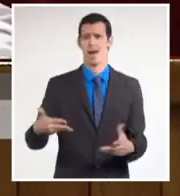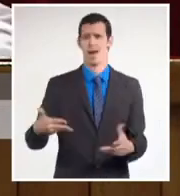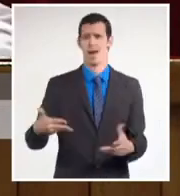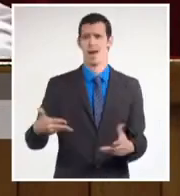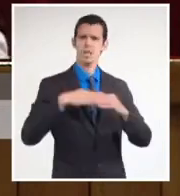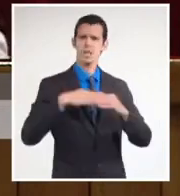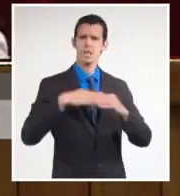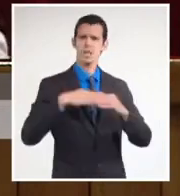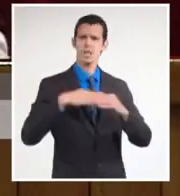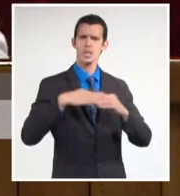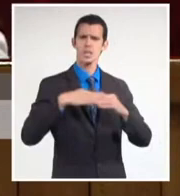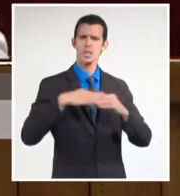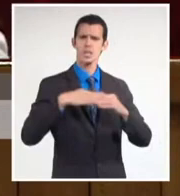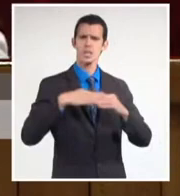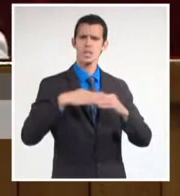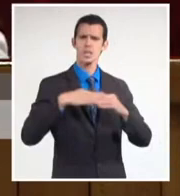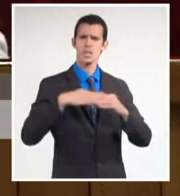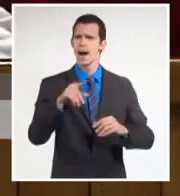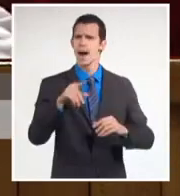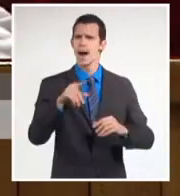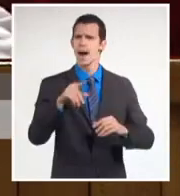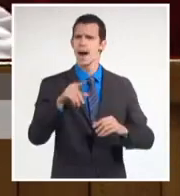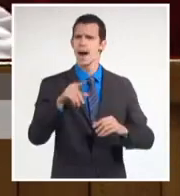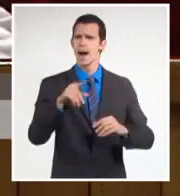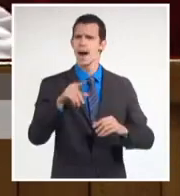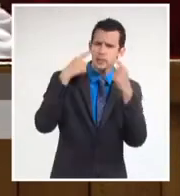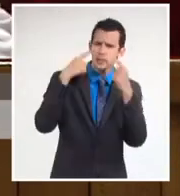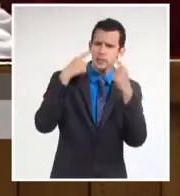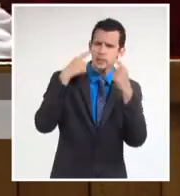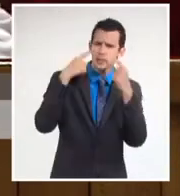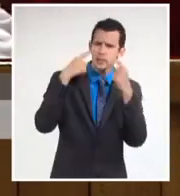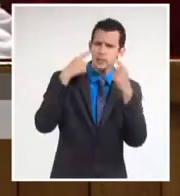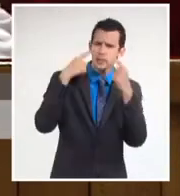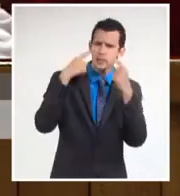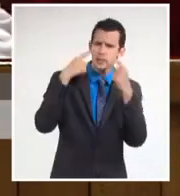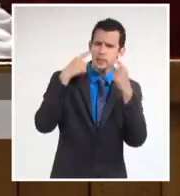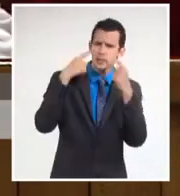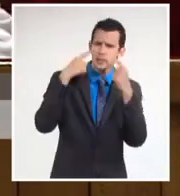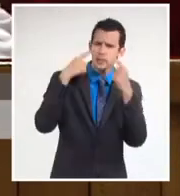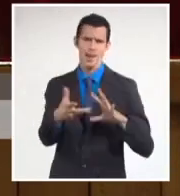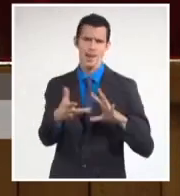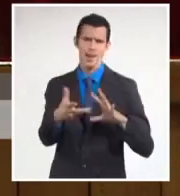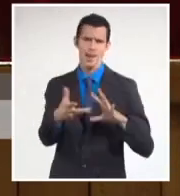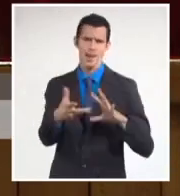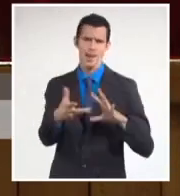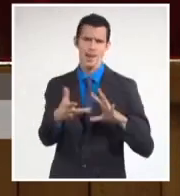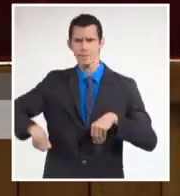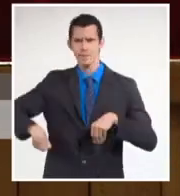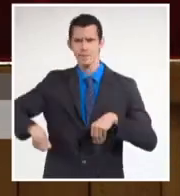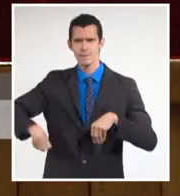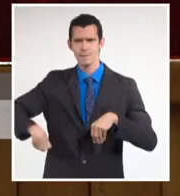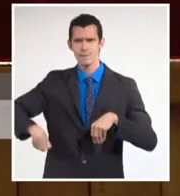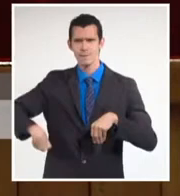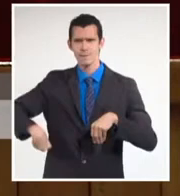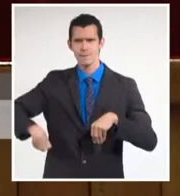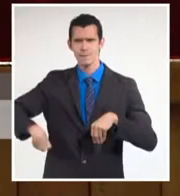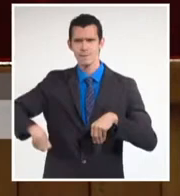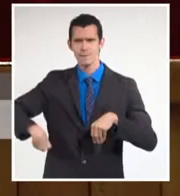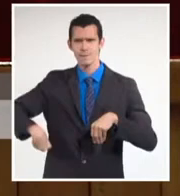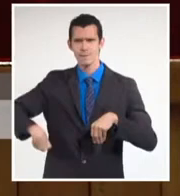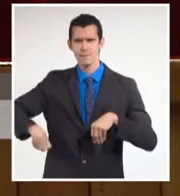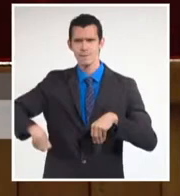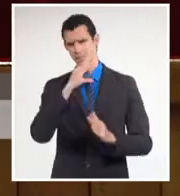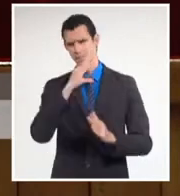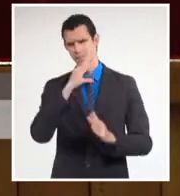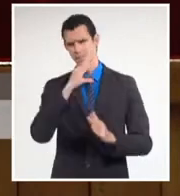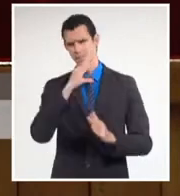corregir las desviaciones que se están presentando en el pago de las utilidades y de las empresas estatales que están pagando salarios sin aplicar la escala, que